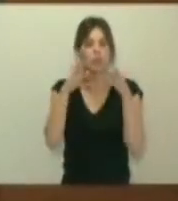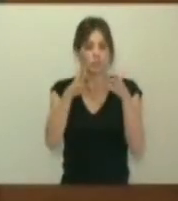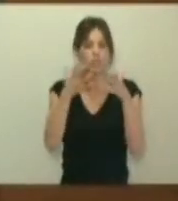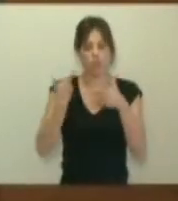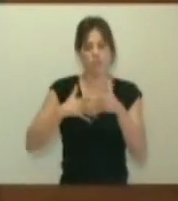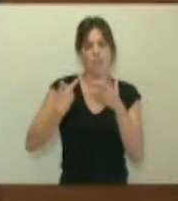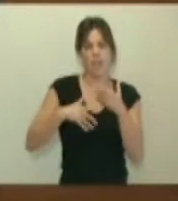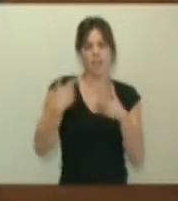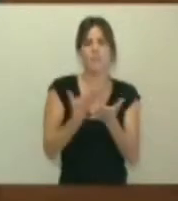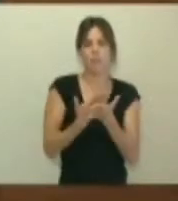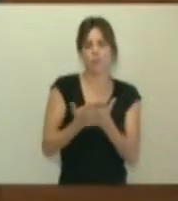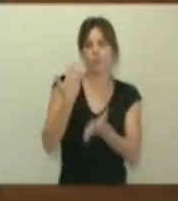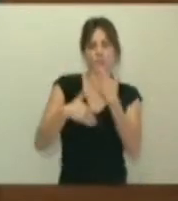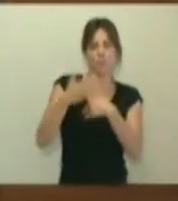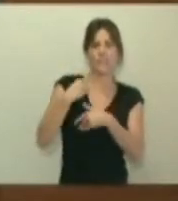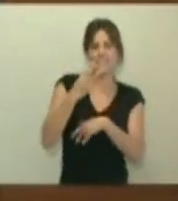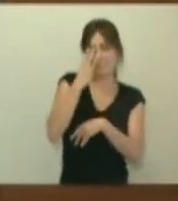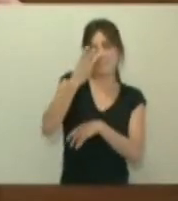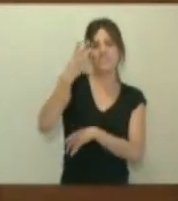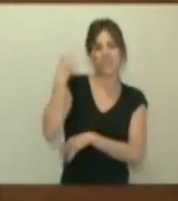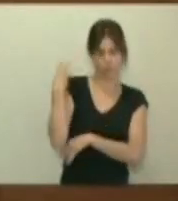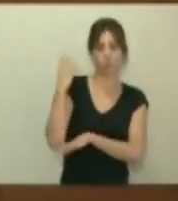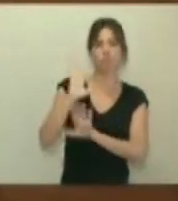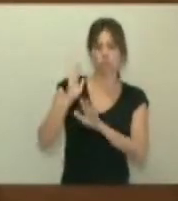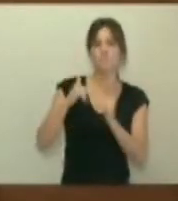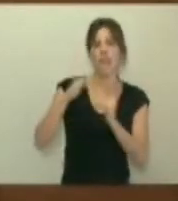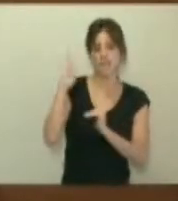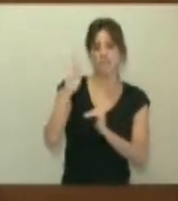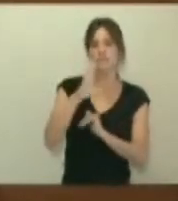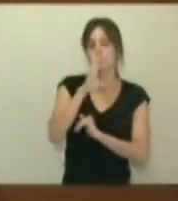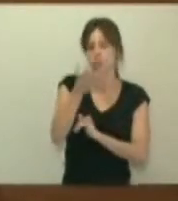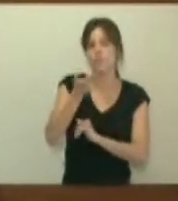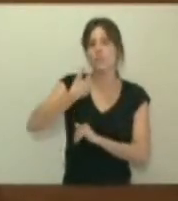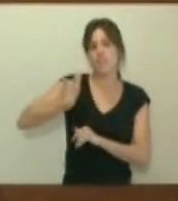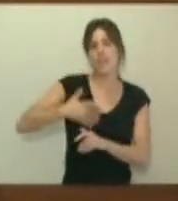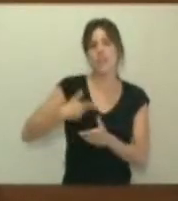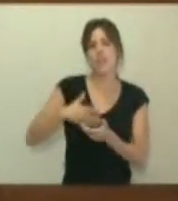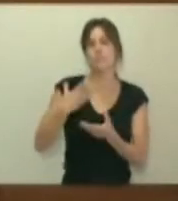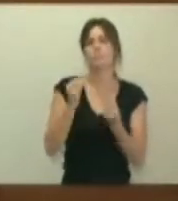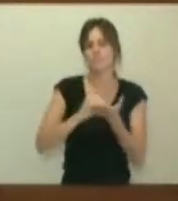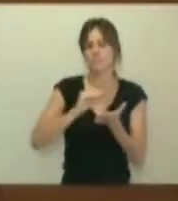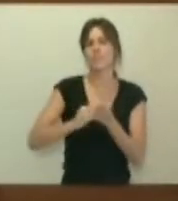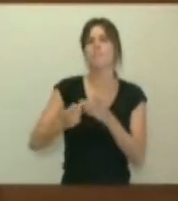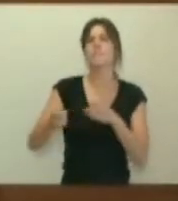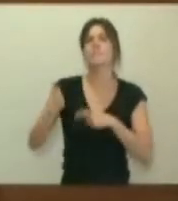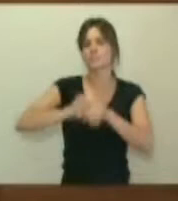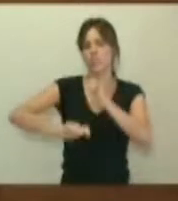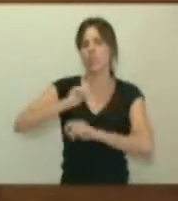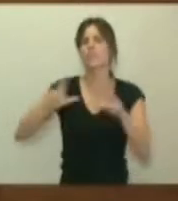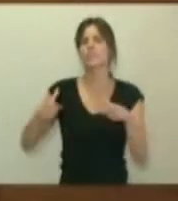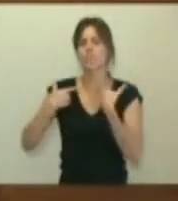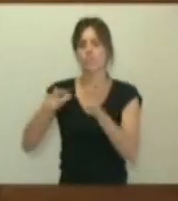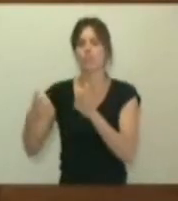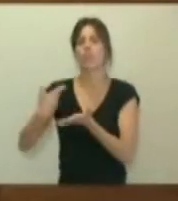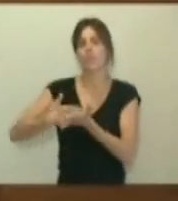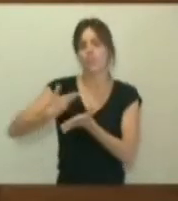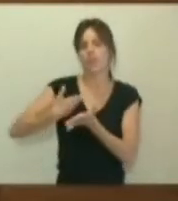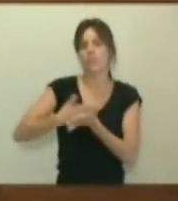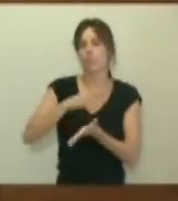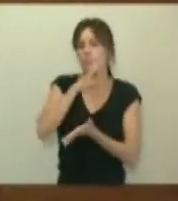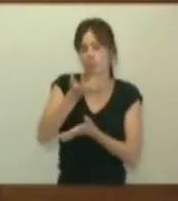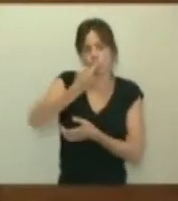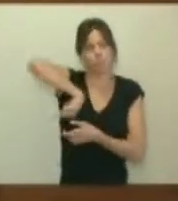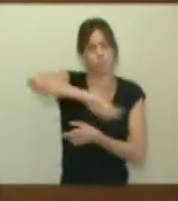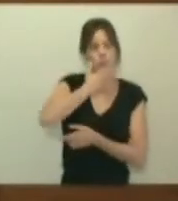en la actual legislación desde hace más de 3 años. Ya la habían demandado en numerosas ocasiones las asociaciones del sector, es una reclamación seguramente conocida